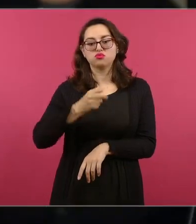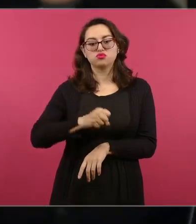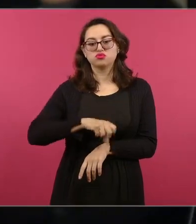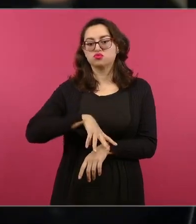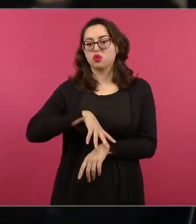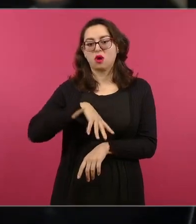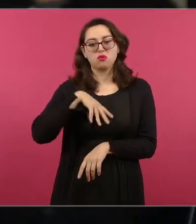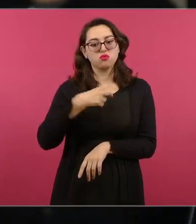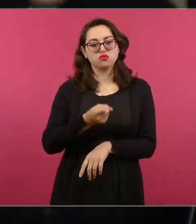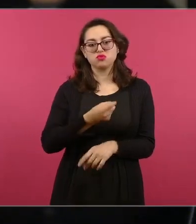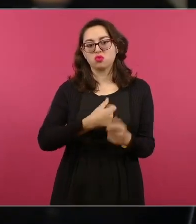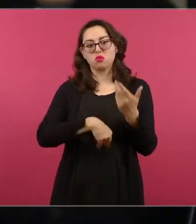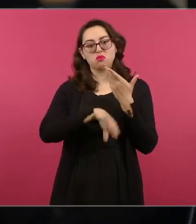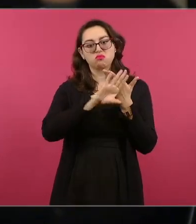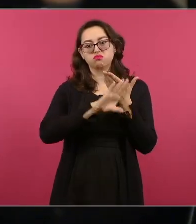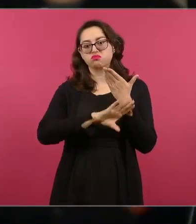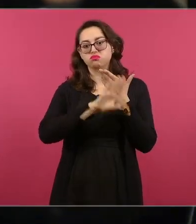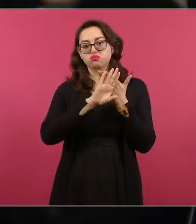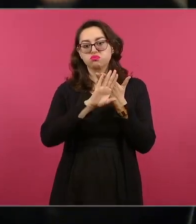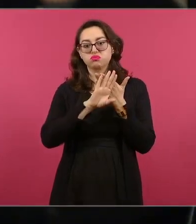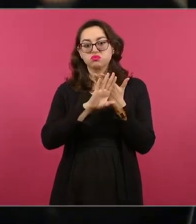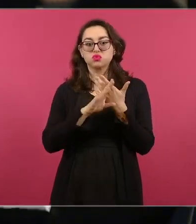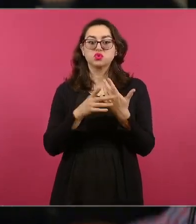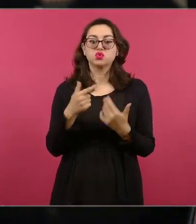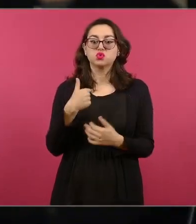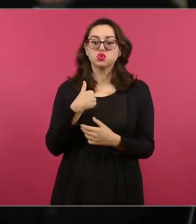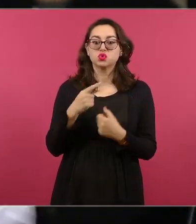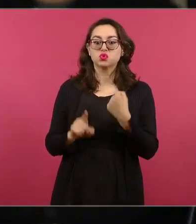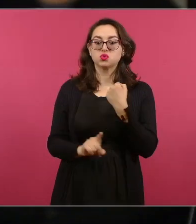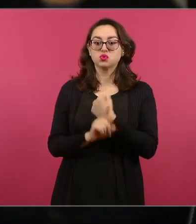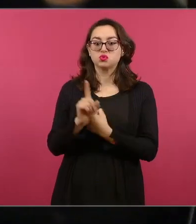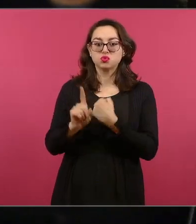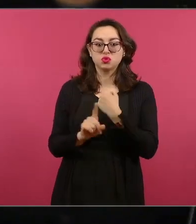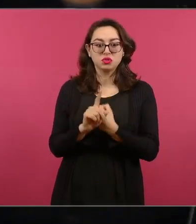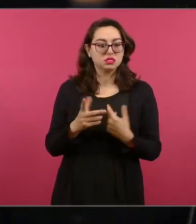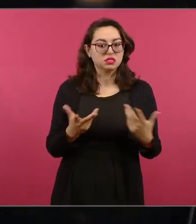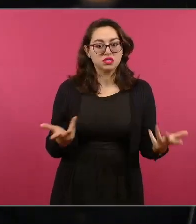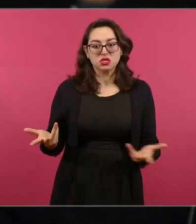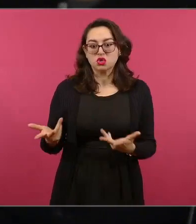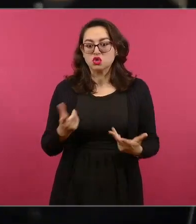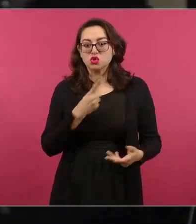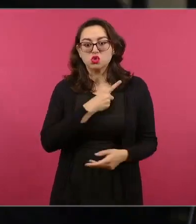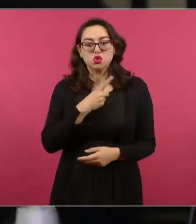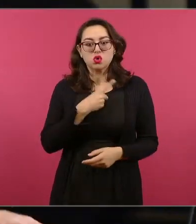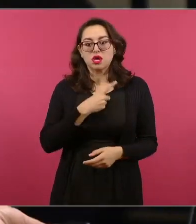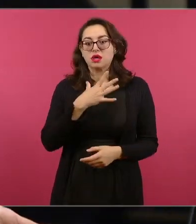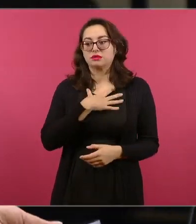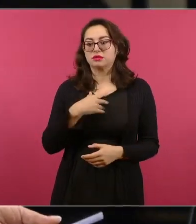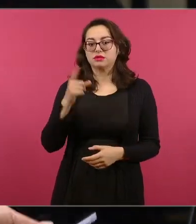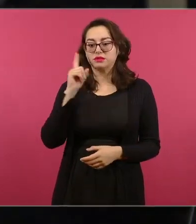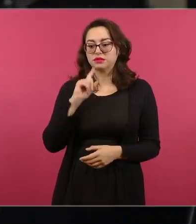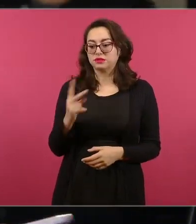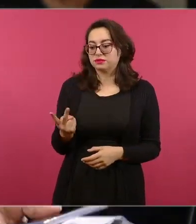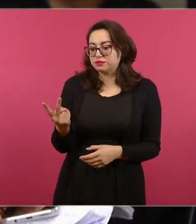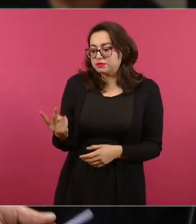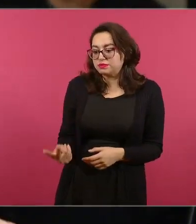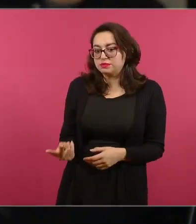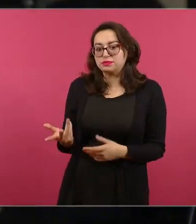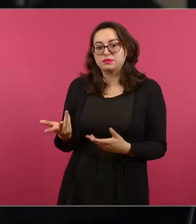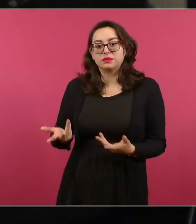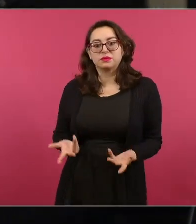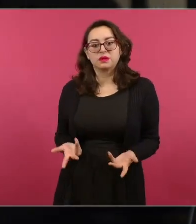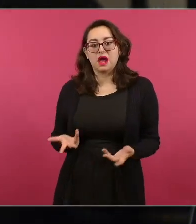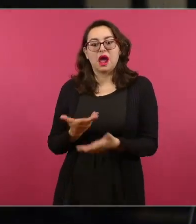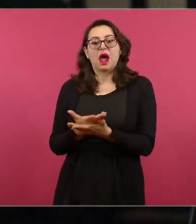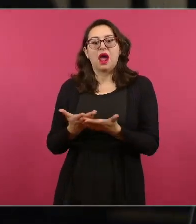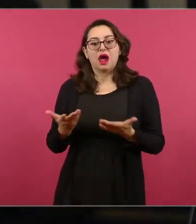en un problema fuerte, sola, sin quien me ayudara, con dos niñas chiquitas. Desde aquí están, se quedaron con esas